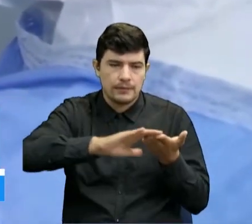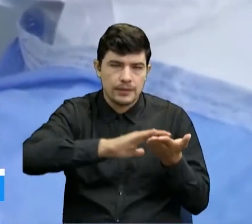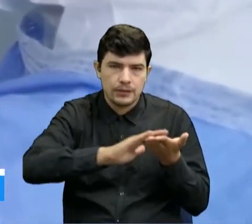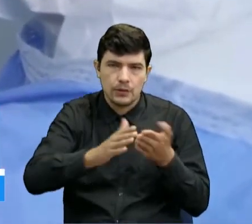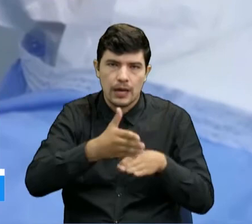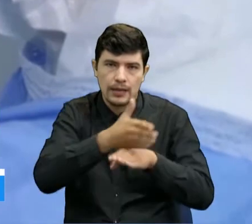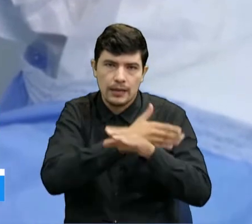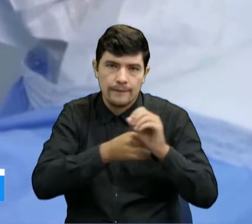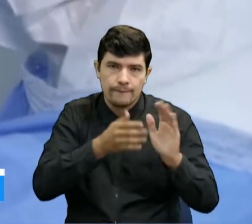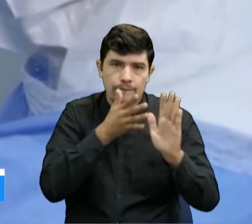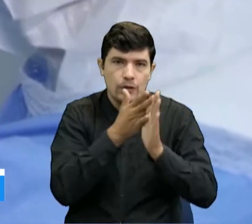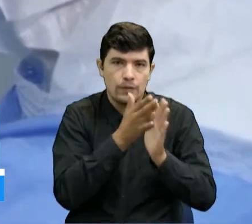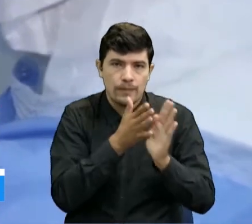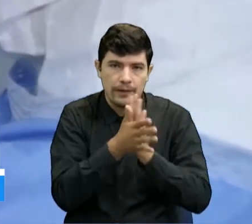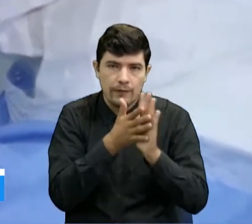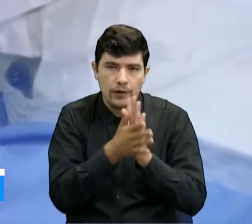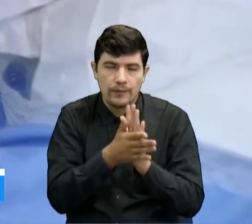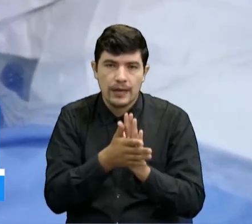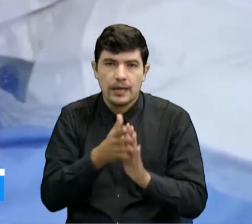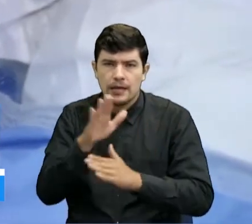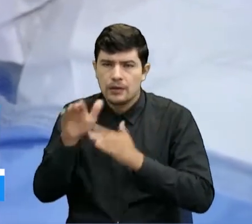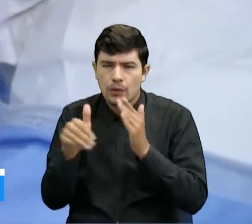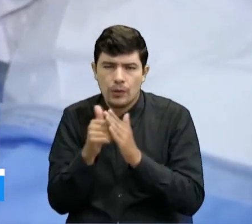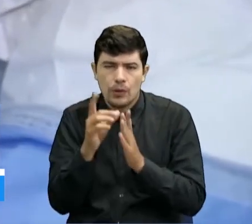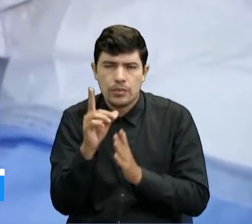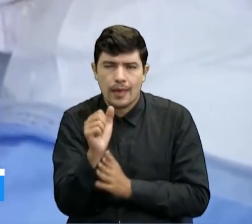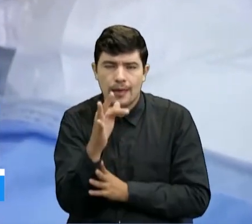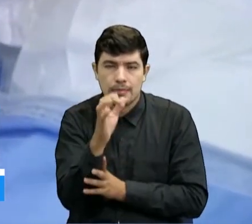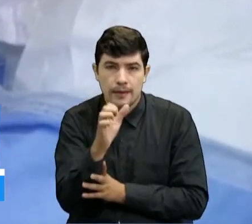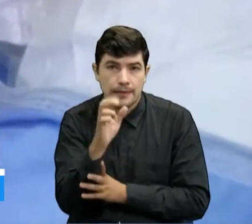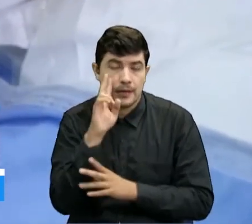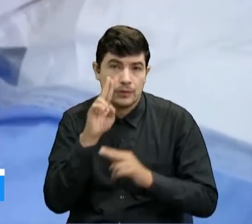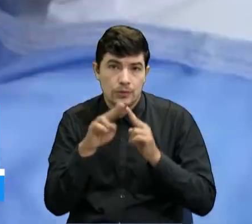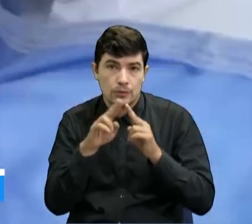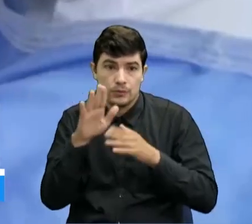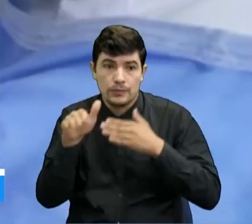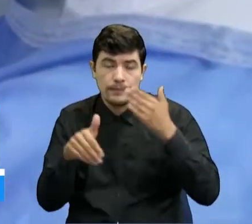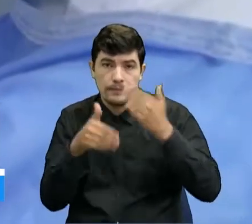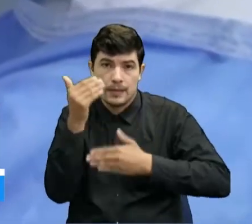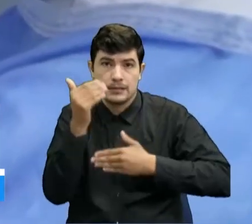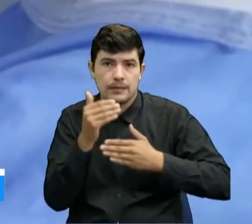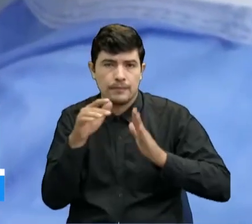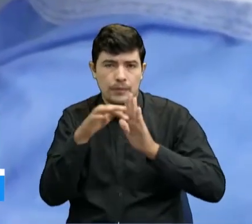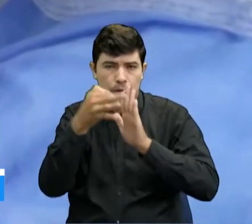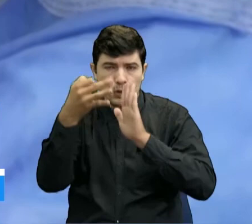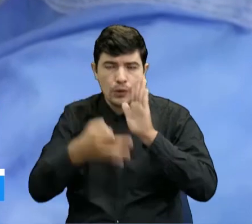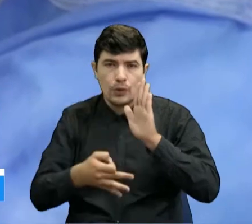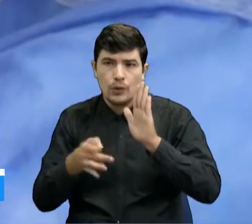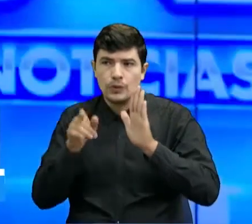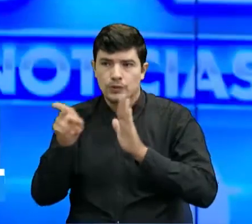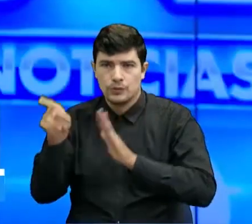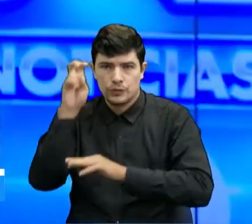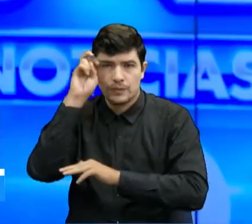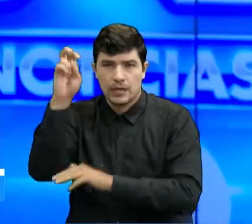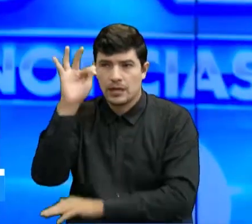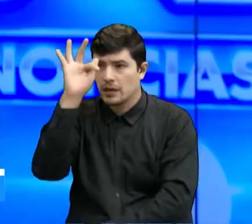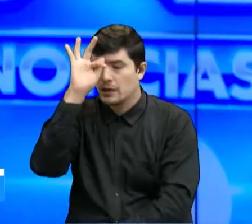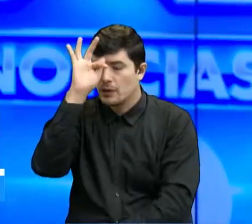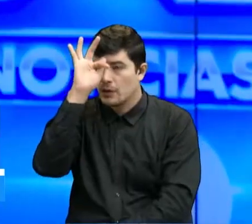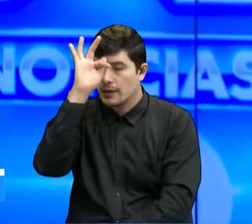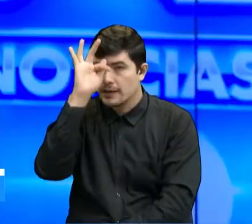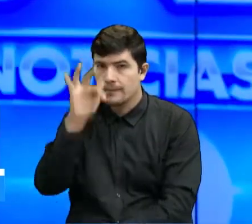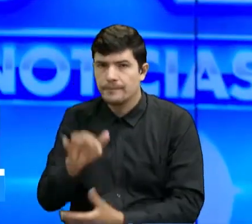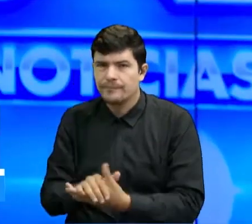informados, la data, y vamos a iniciar el protocolo en el Hospital del Norte. Y doctor, cuando usted habla, perdóneme, le interrumpo ahí, cuando usted